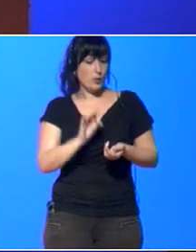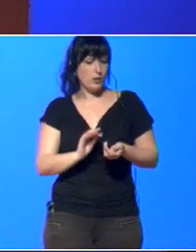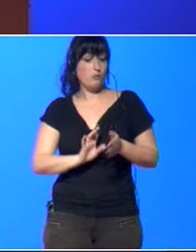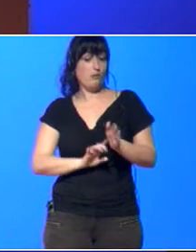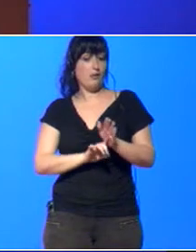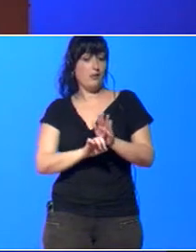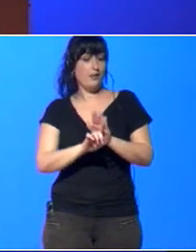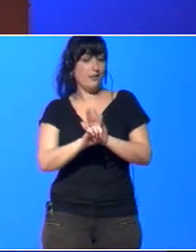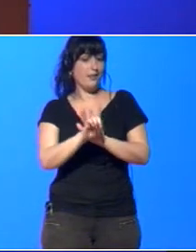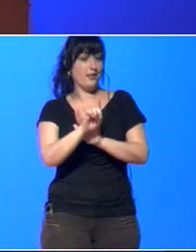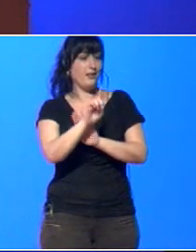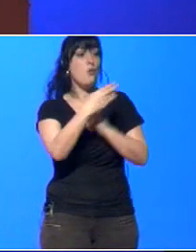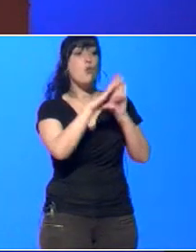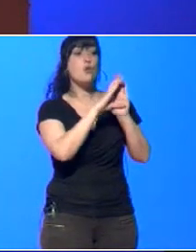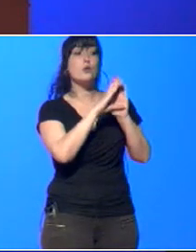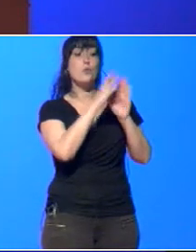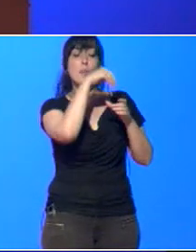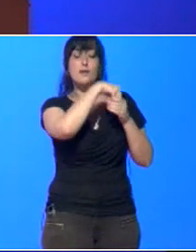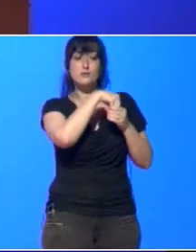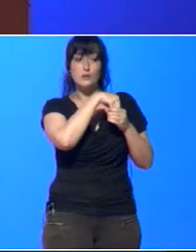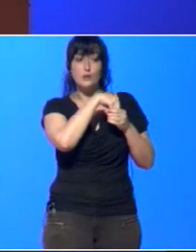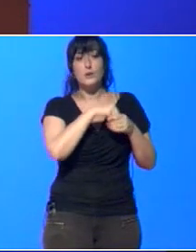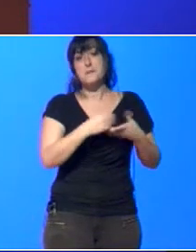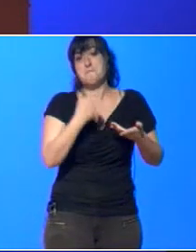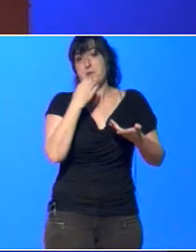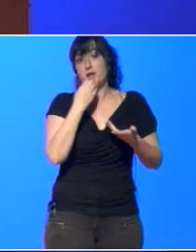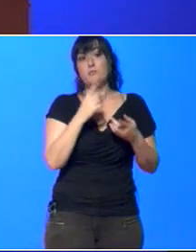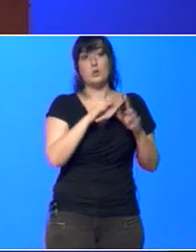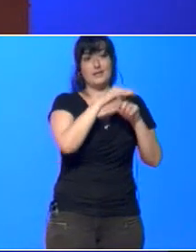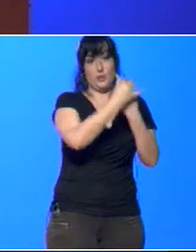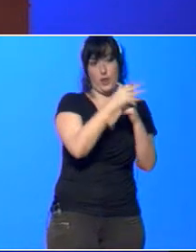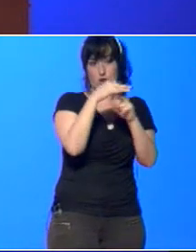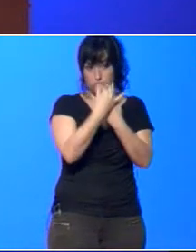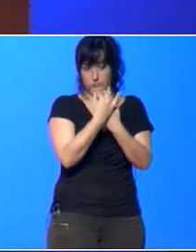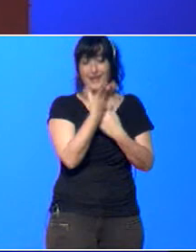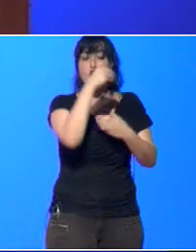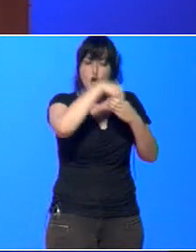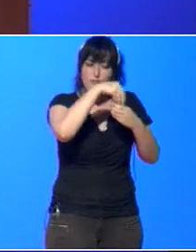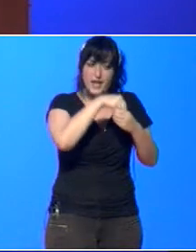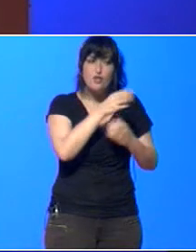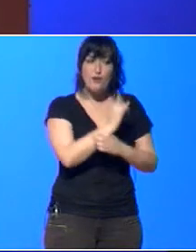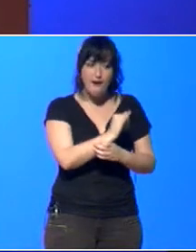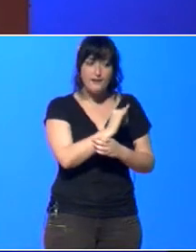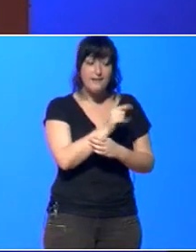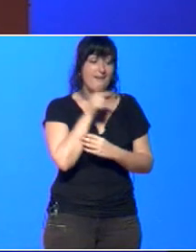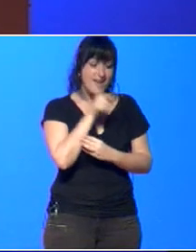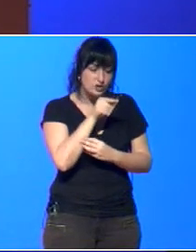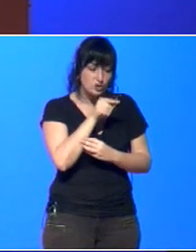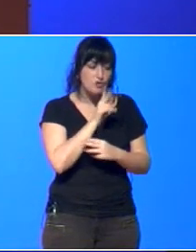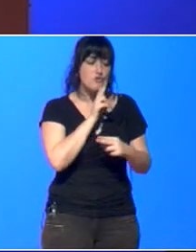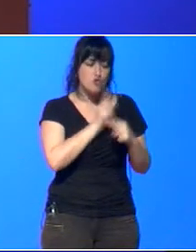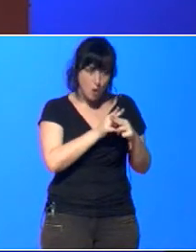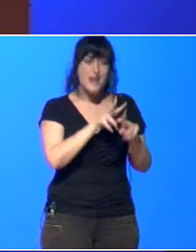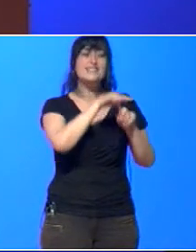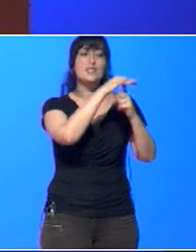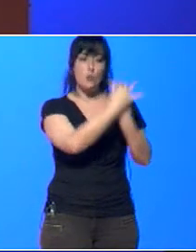el currículum. Una familia de situación con un contenido, eso es lo que se llama situación. Y una situación